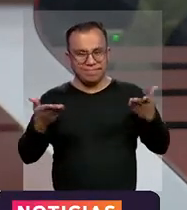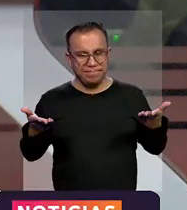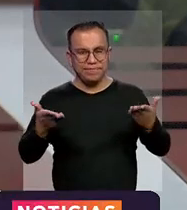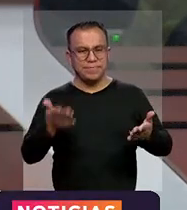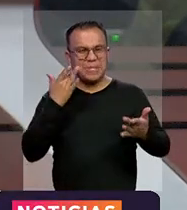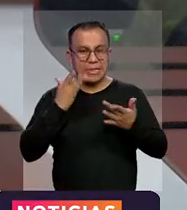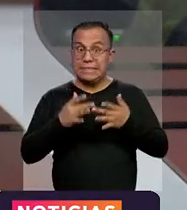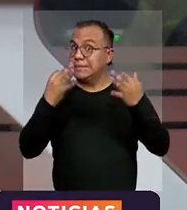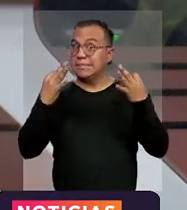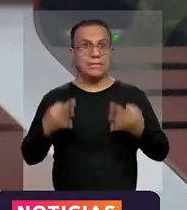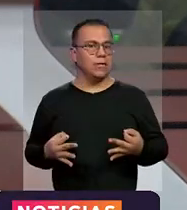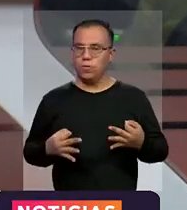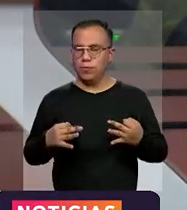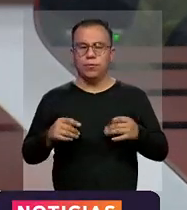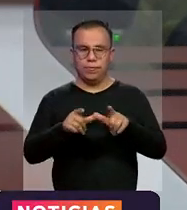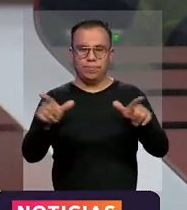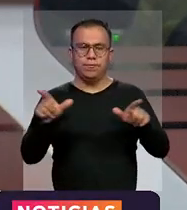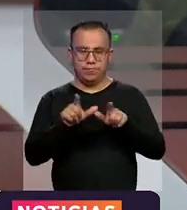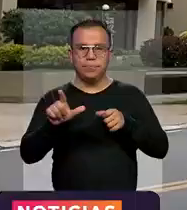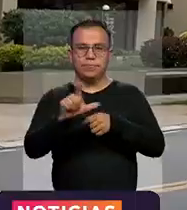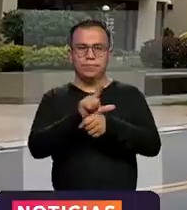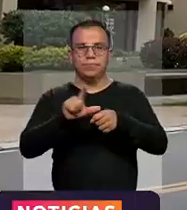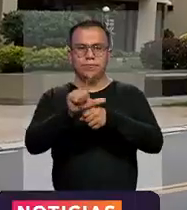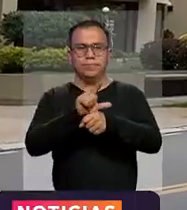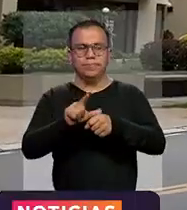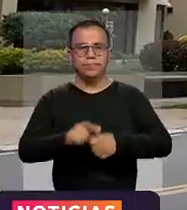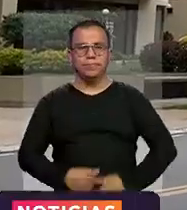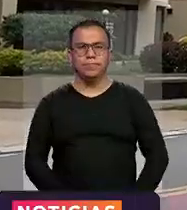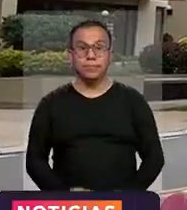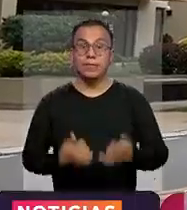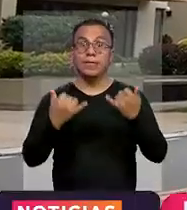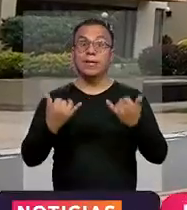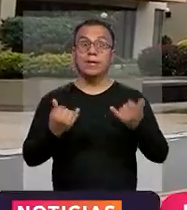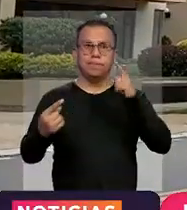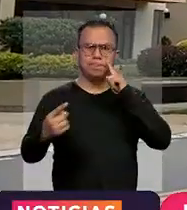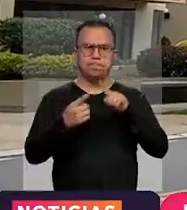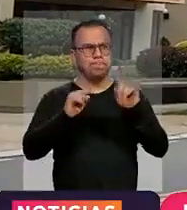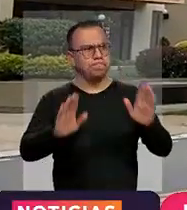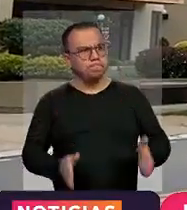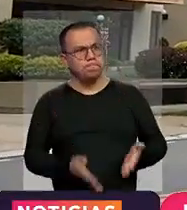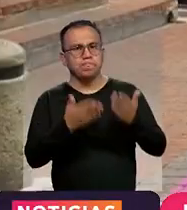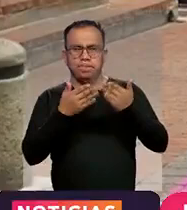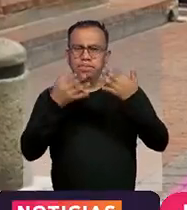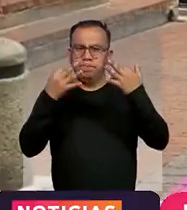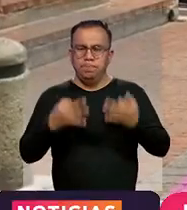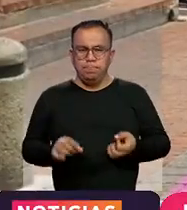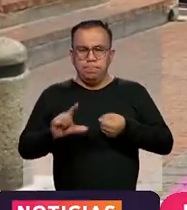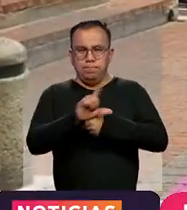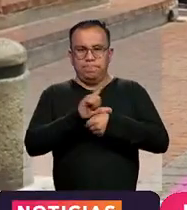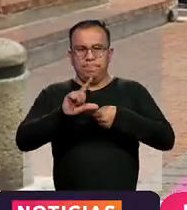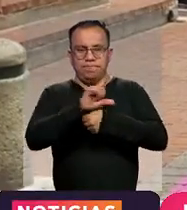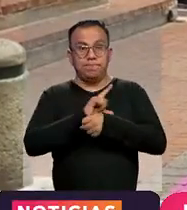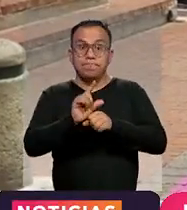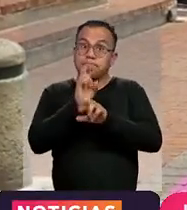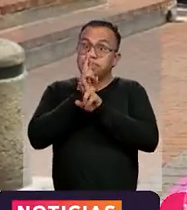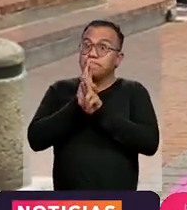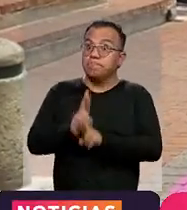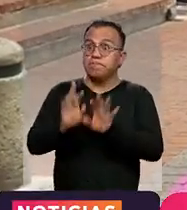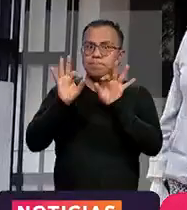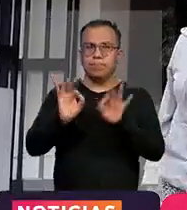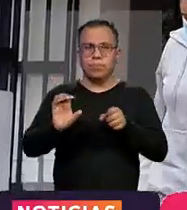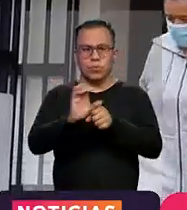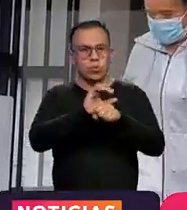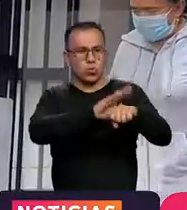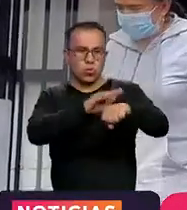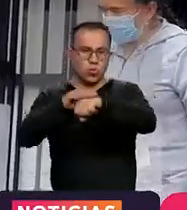frente a la inseguridad en esta localidad con el propósito de mejorar la seguridad de la localidad y como respuesta al llamado de la ciudadanía